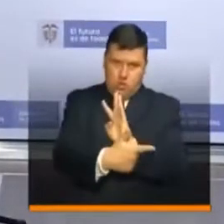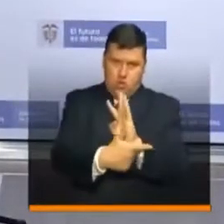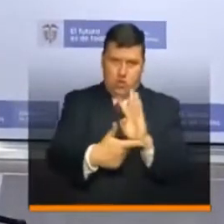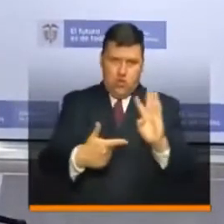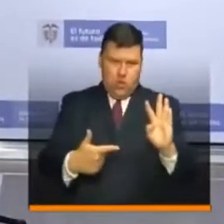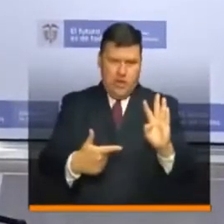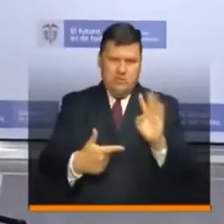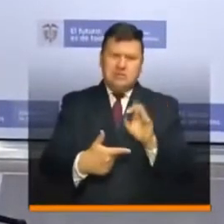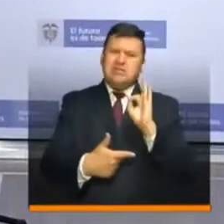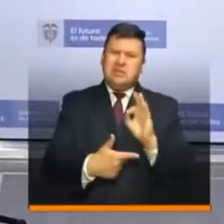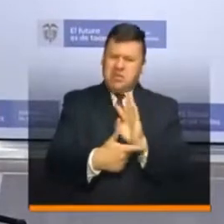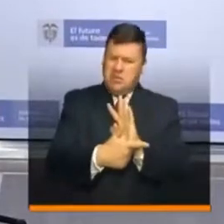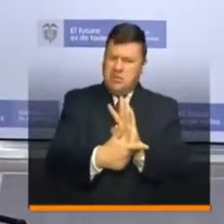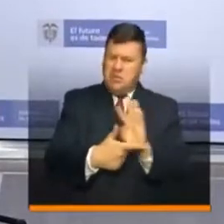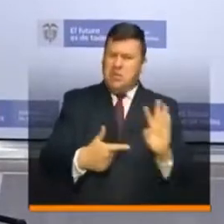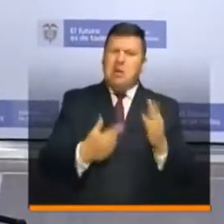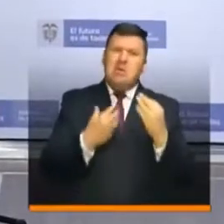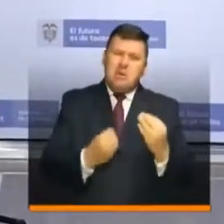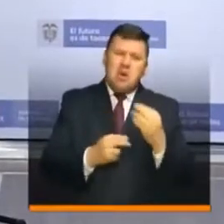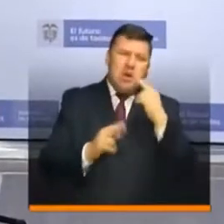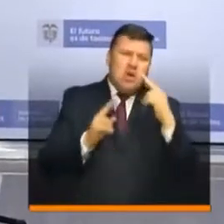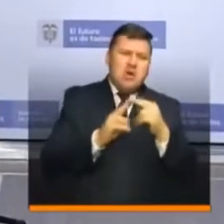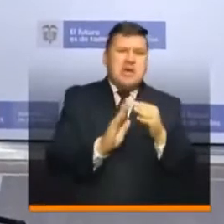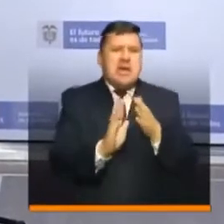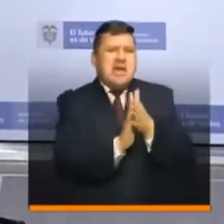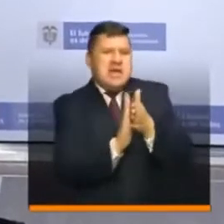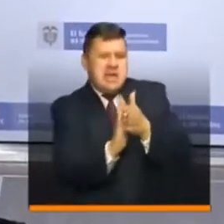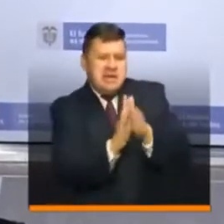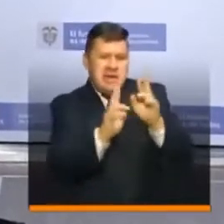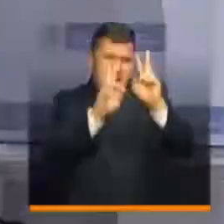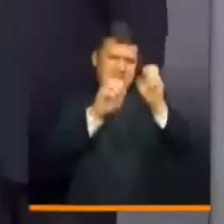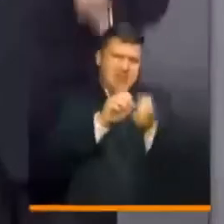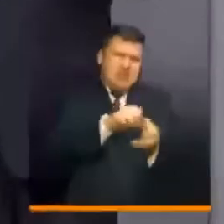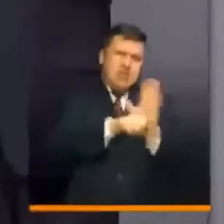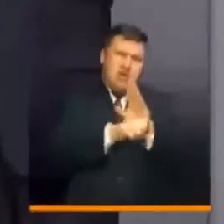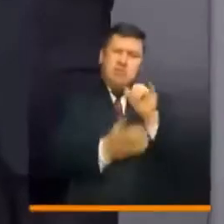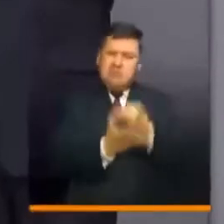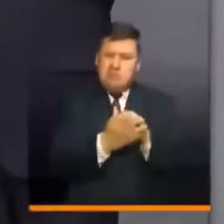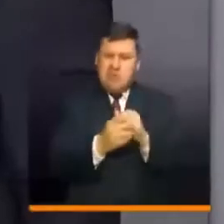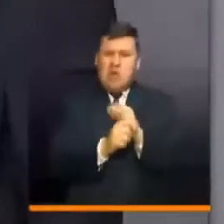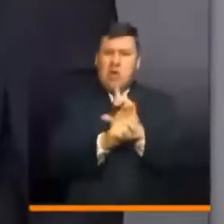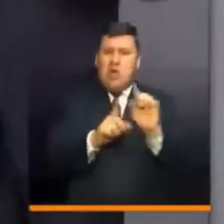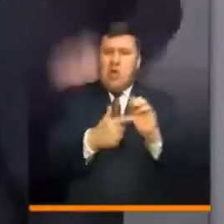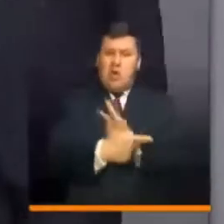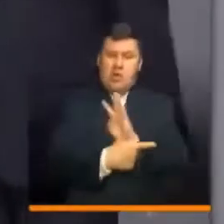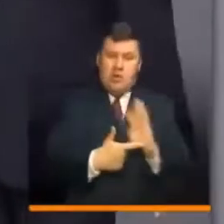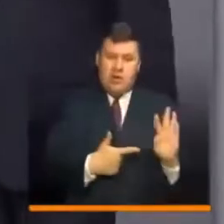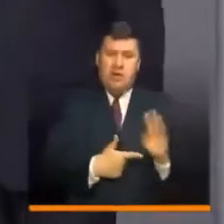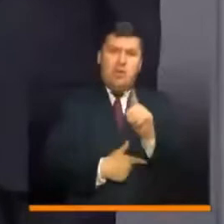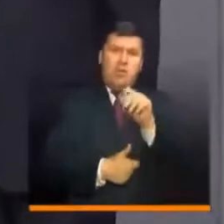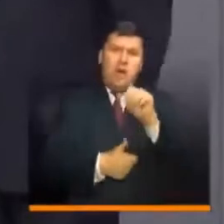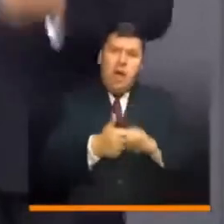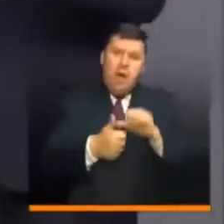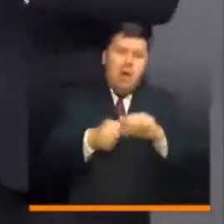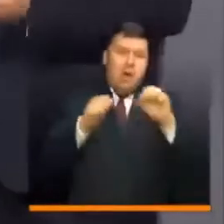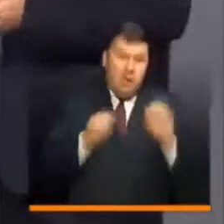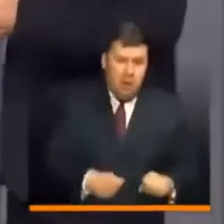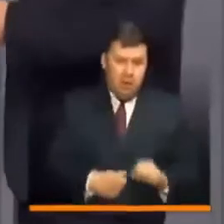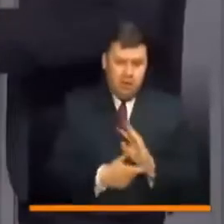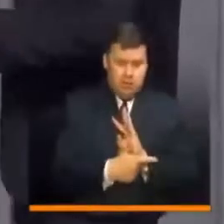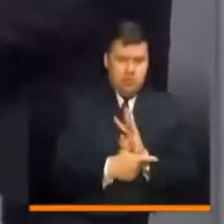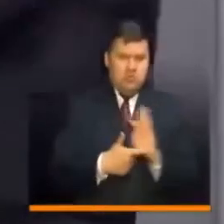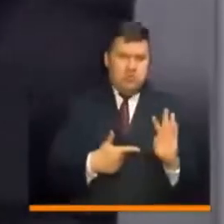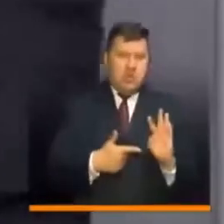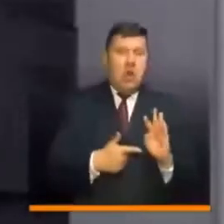usamos entre otras además para conocer información sobre el tema el coronavirus y que cada uno de ustedes puede entre otras bajar a